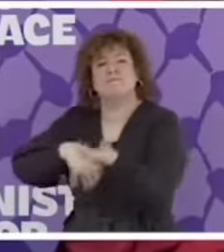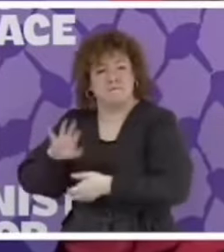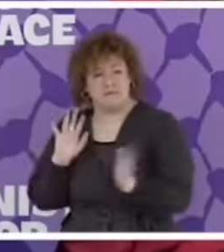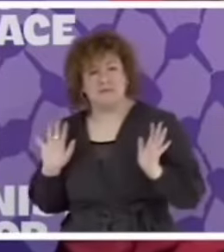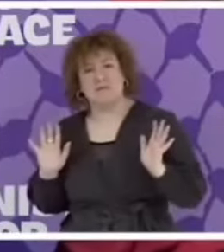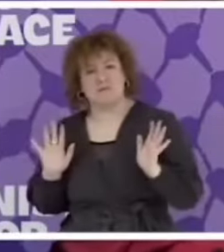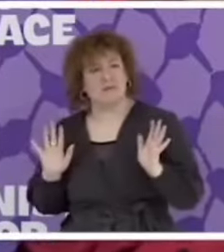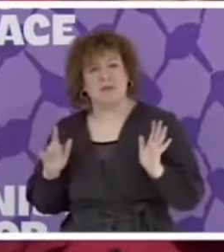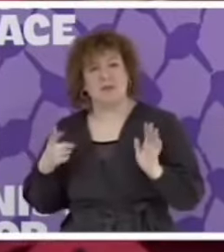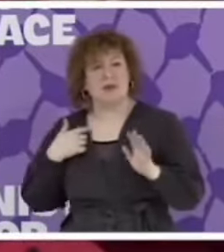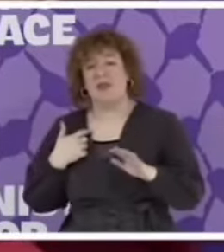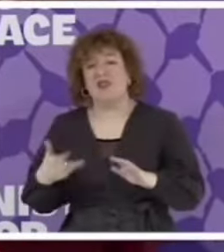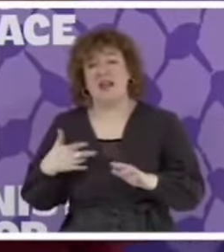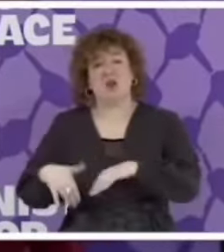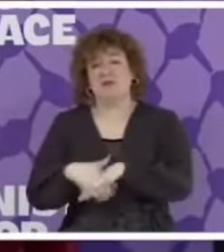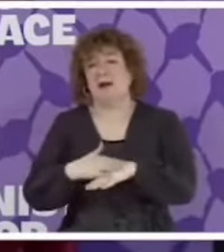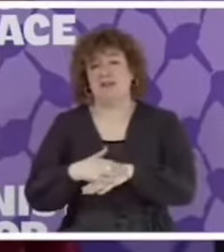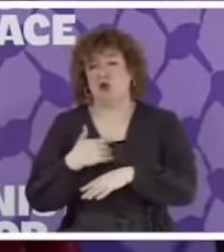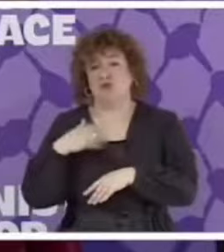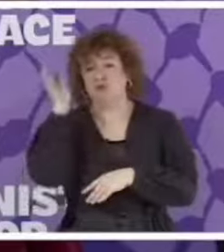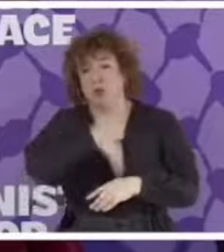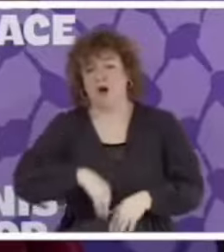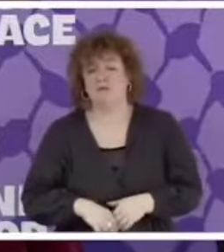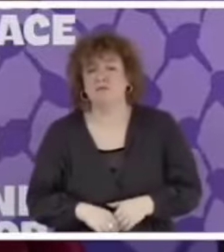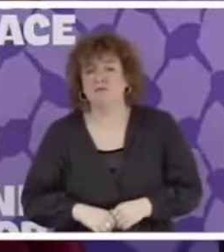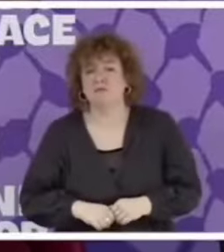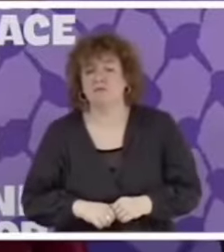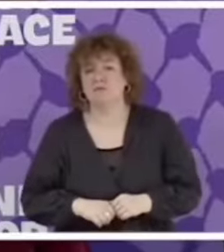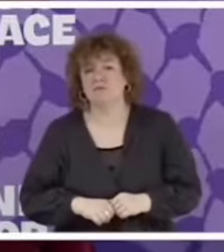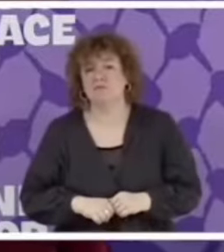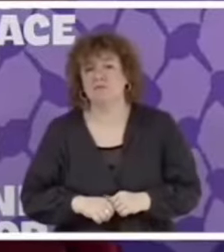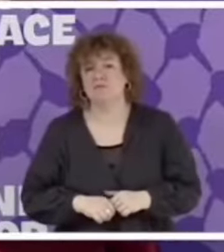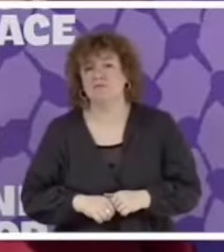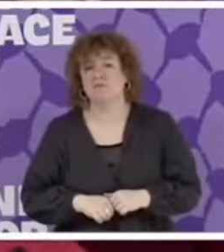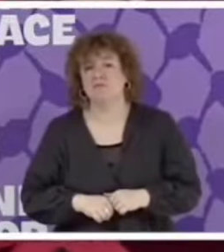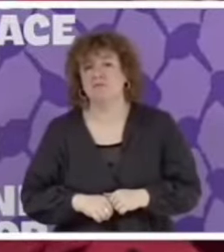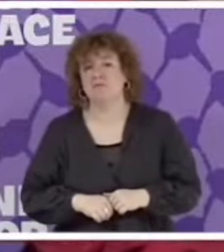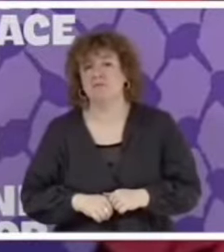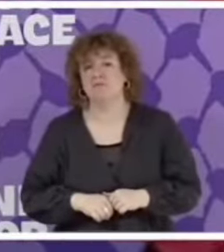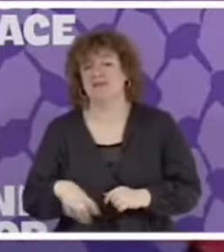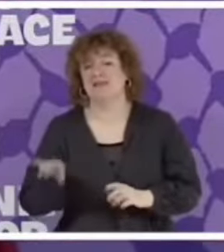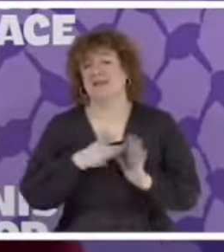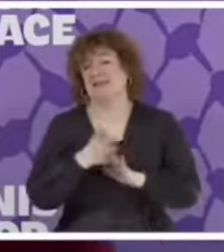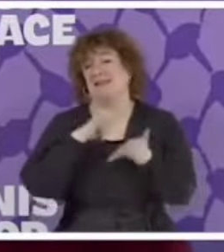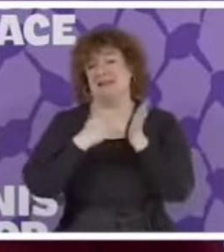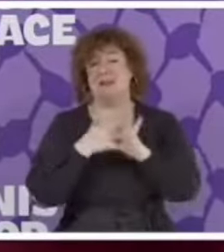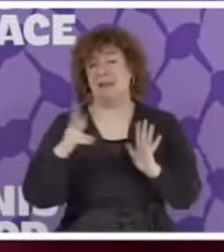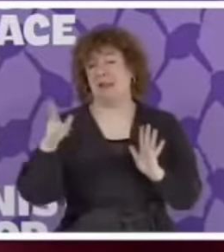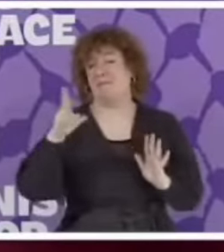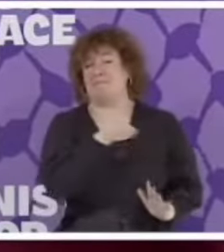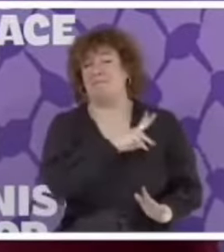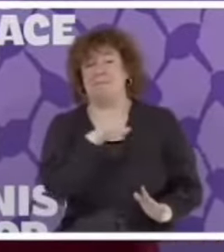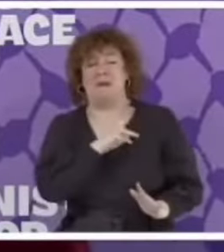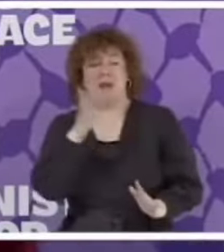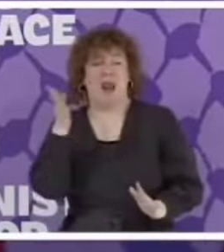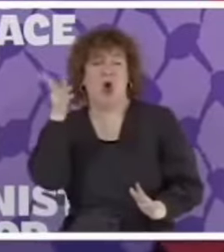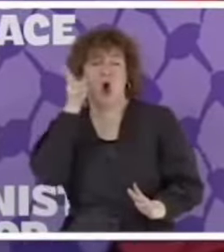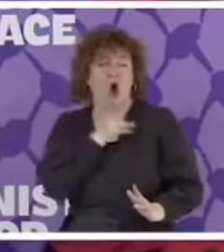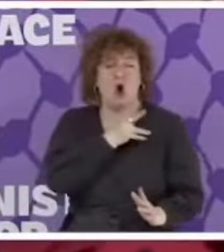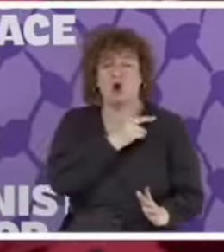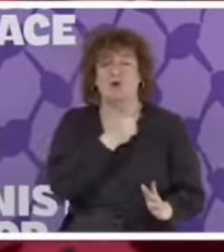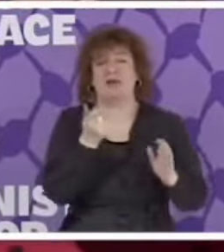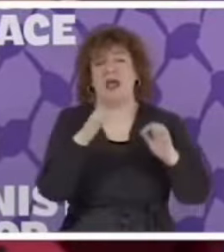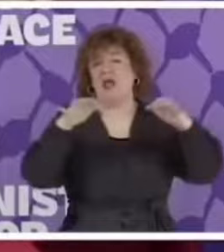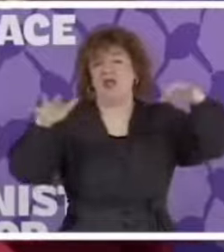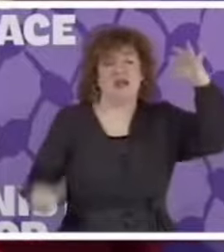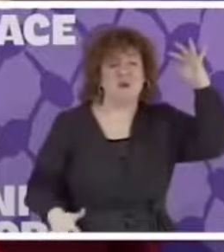garantizados los más básicos derechos. Y también ese sistema de privilegios y de extrema desigualdad necesita del